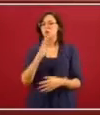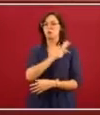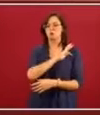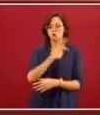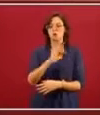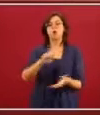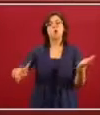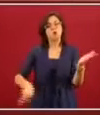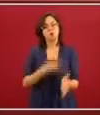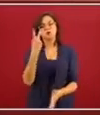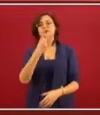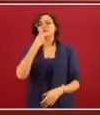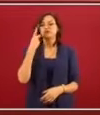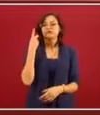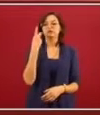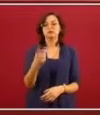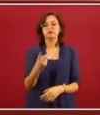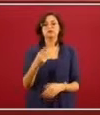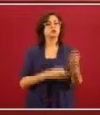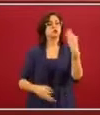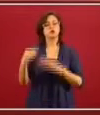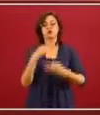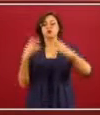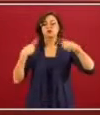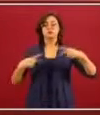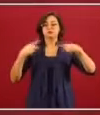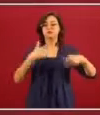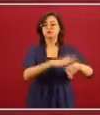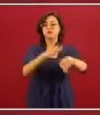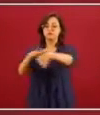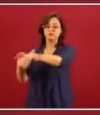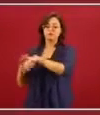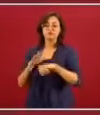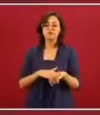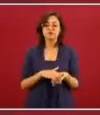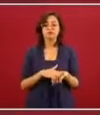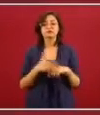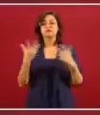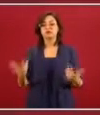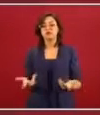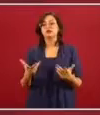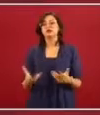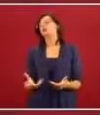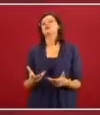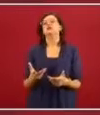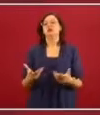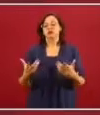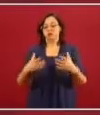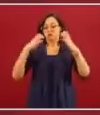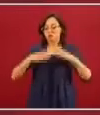posibilidades. Y aquí vuelvo a decir nuevamente, para que todo el mundo lo tenga claro, la dificultad de conseguir los equipos de protección